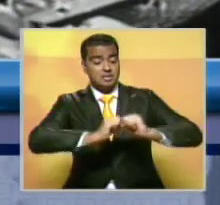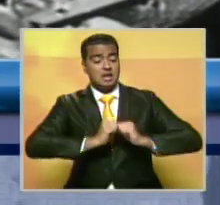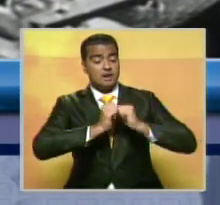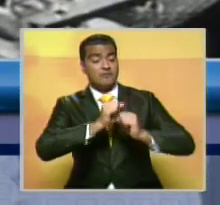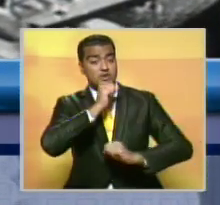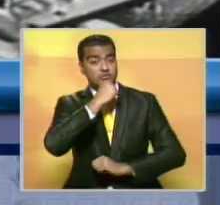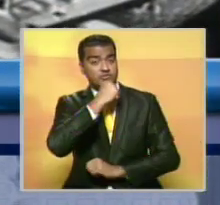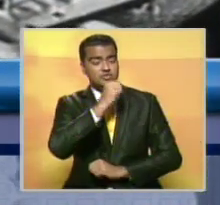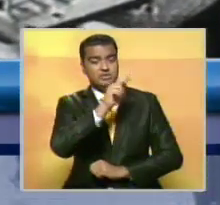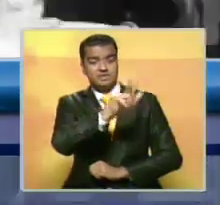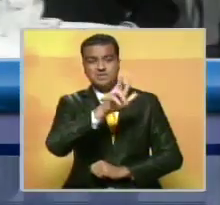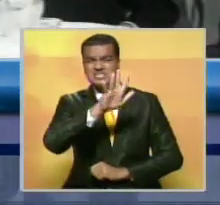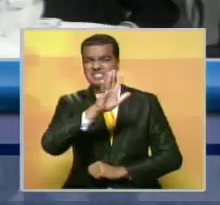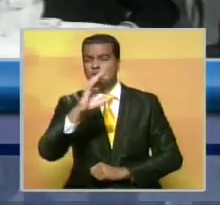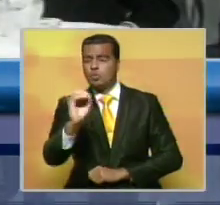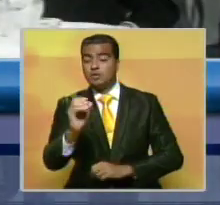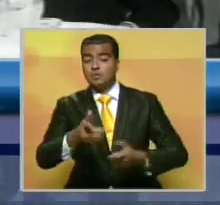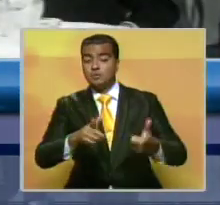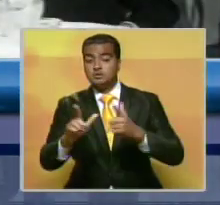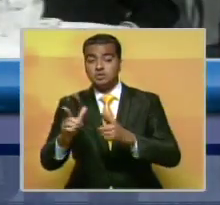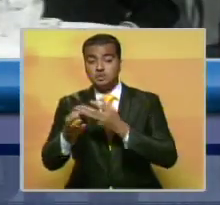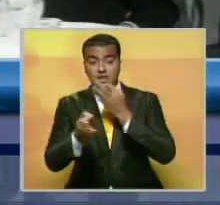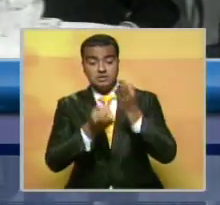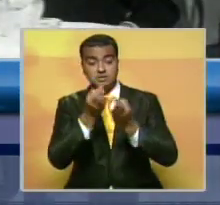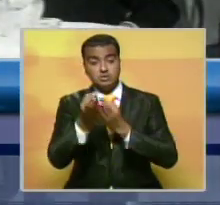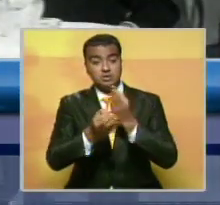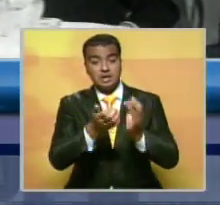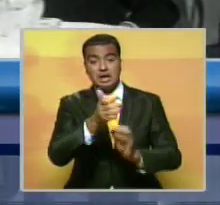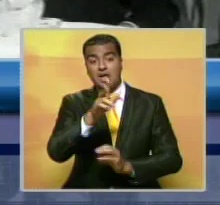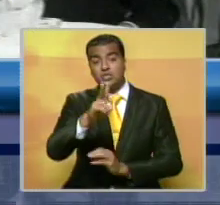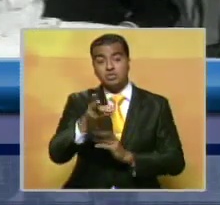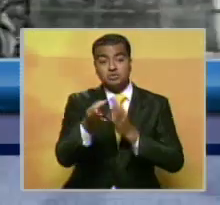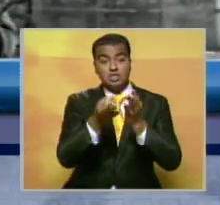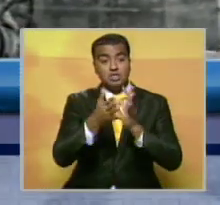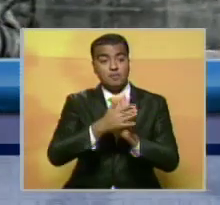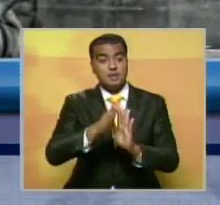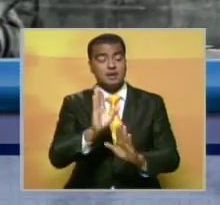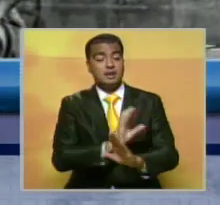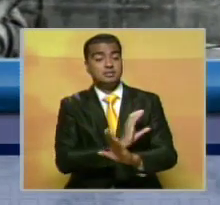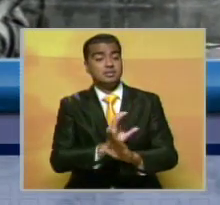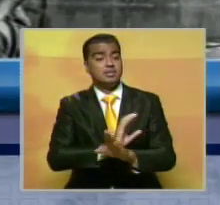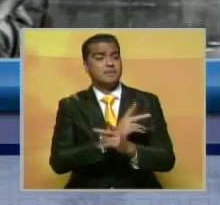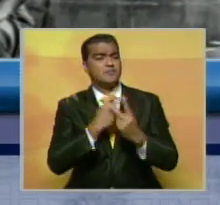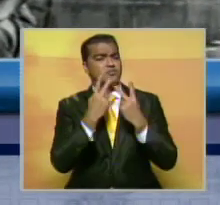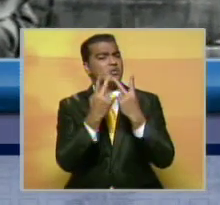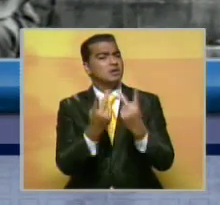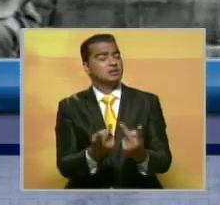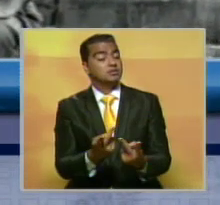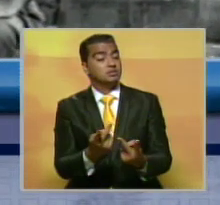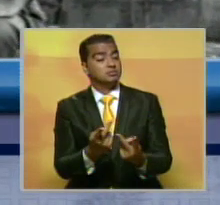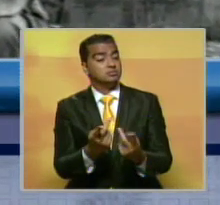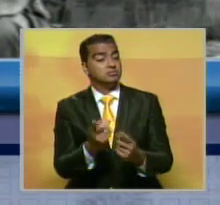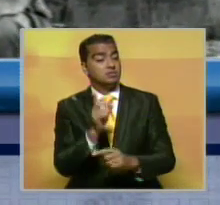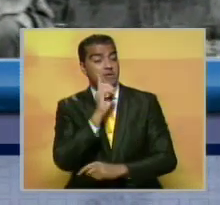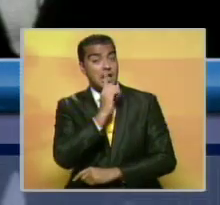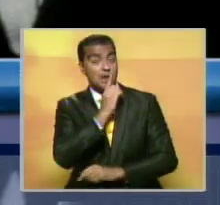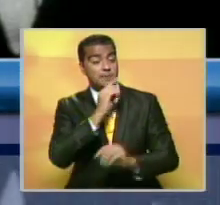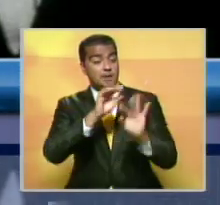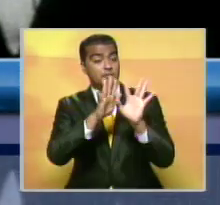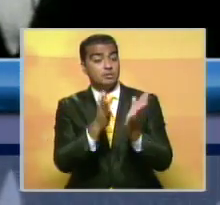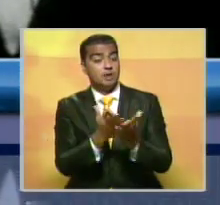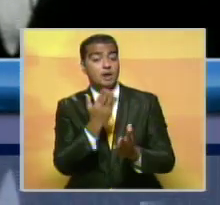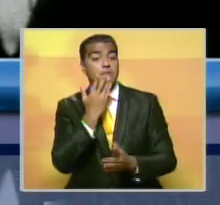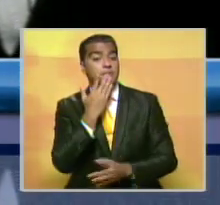versionada 350 veces, traducida a 12 idiomas y entonada por vocalistas de renombre mundial